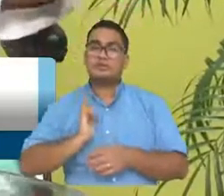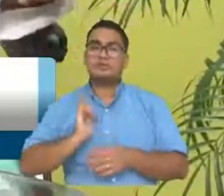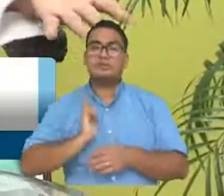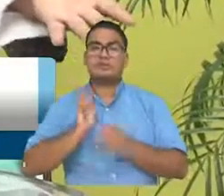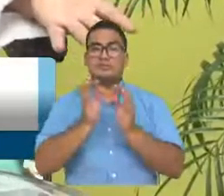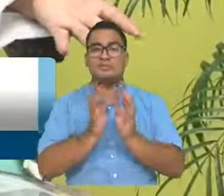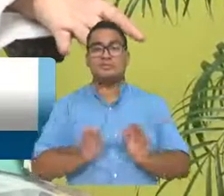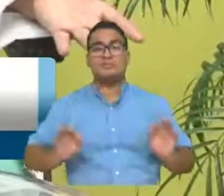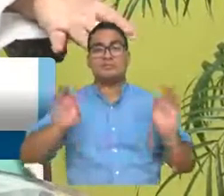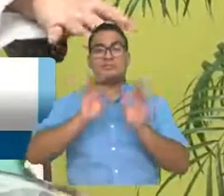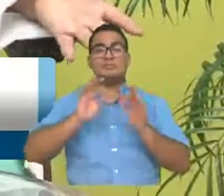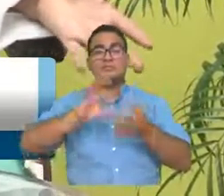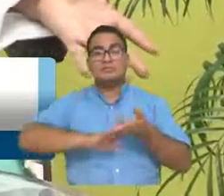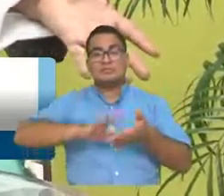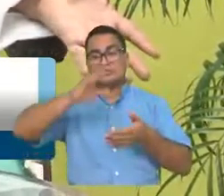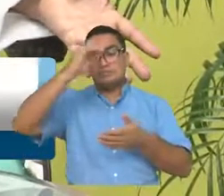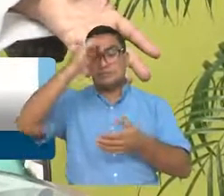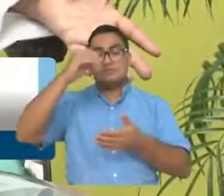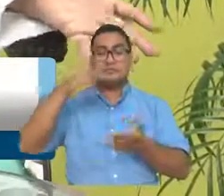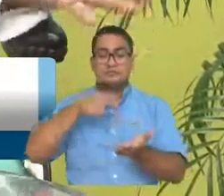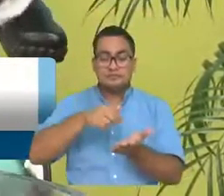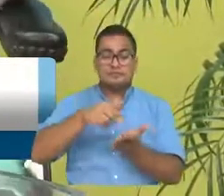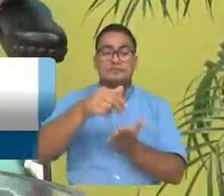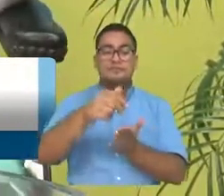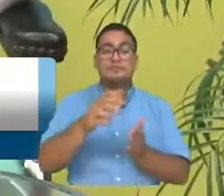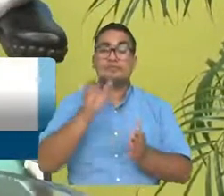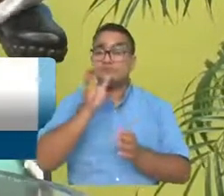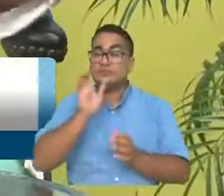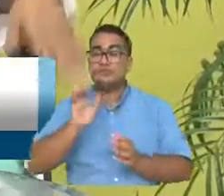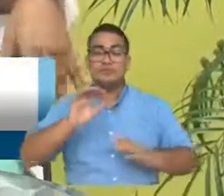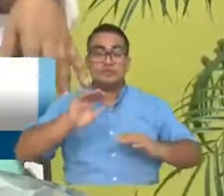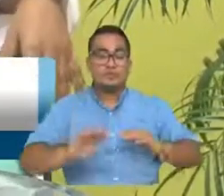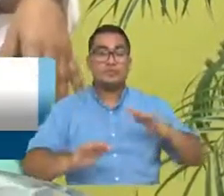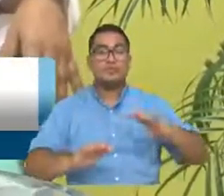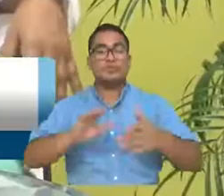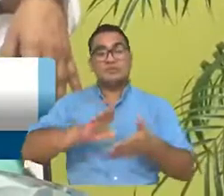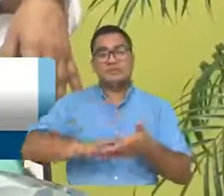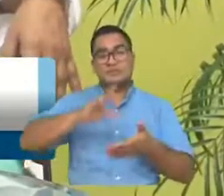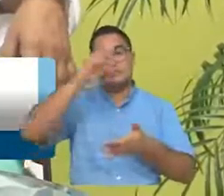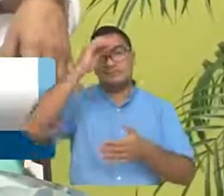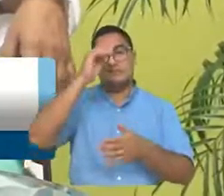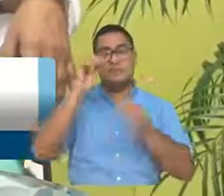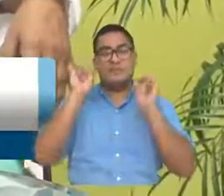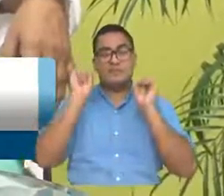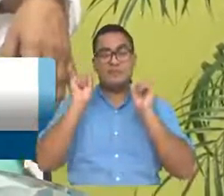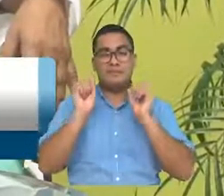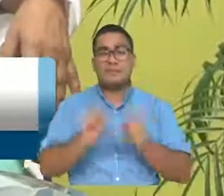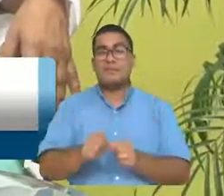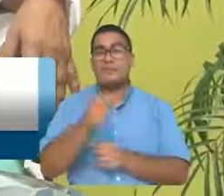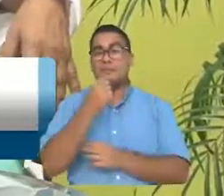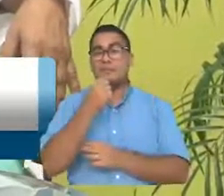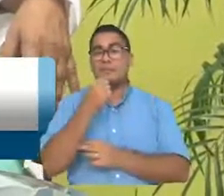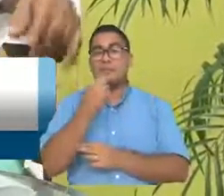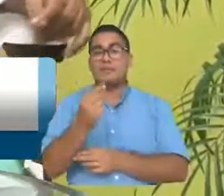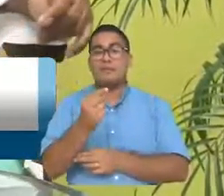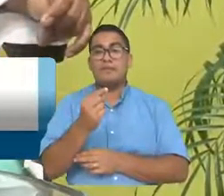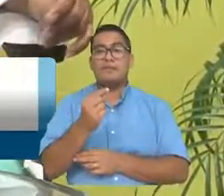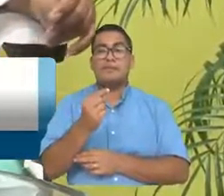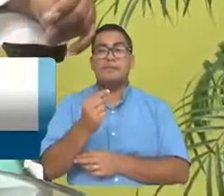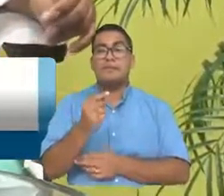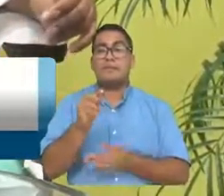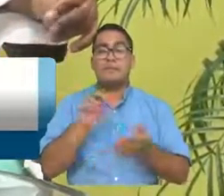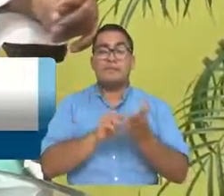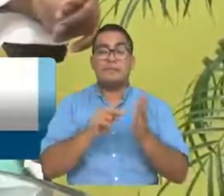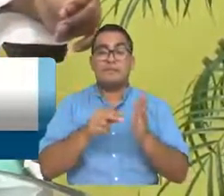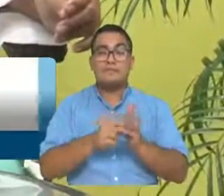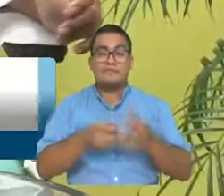sabemos si ahí pudo haber quedado algún virus que más bien nos puede causar alguna enfermedad a la familia.